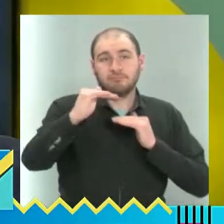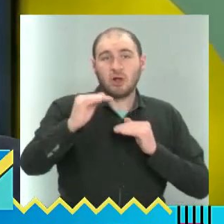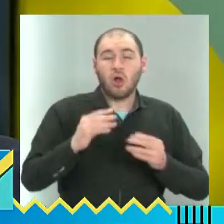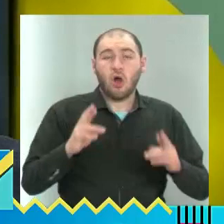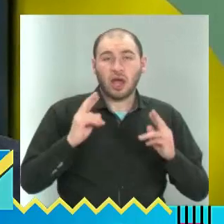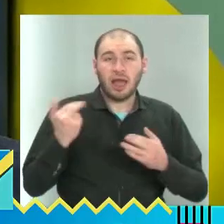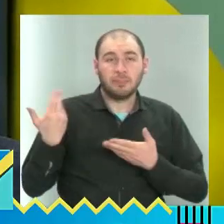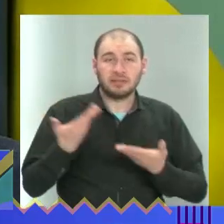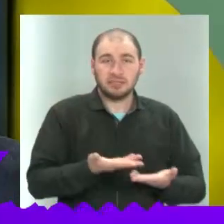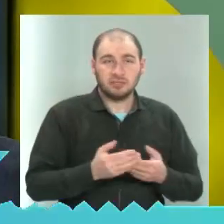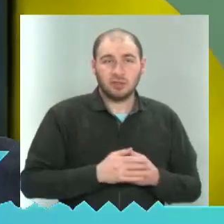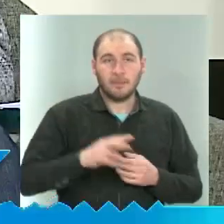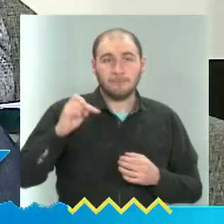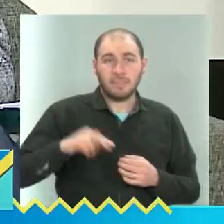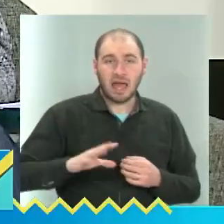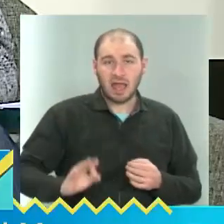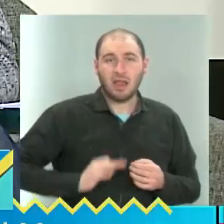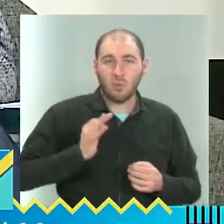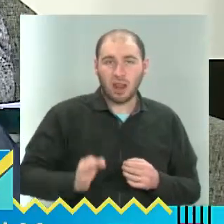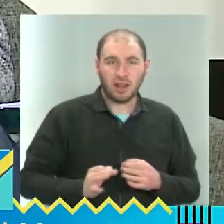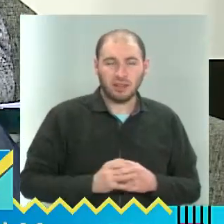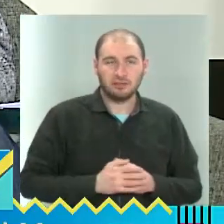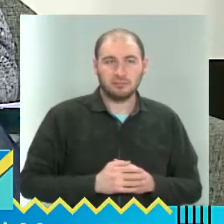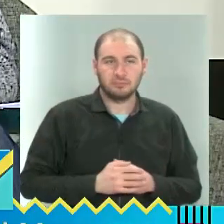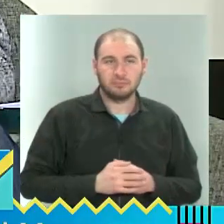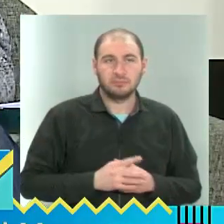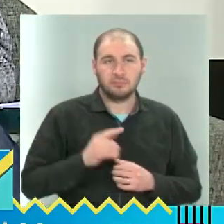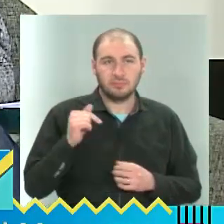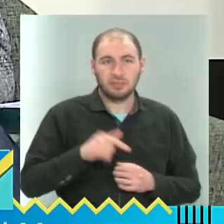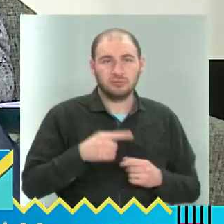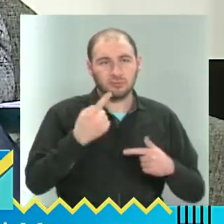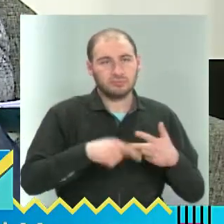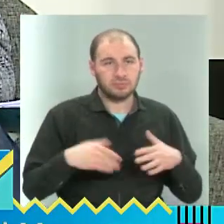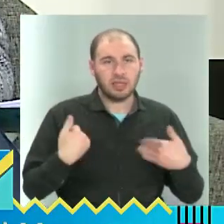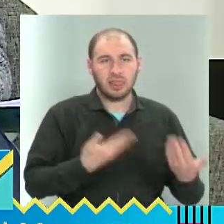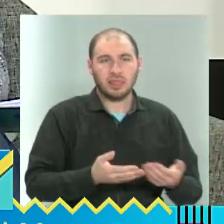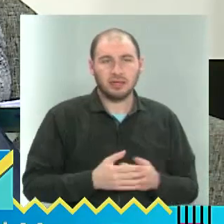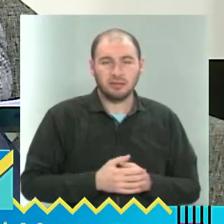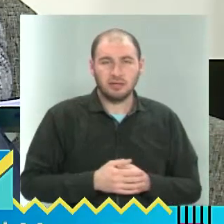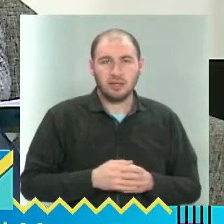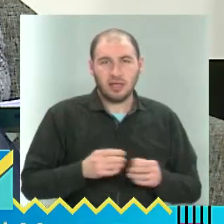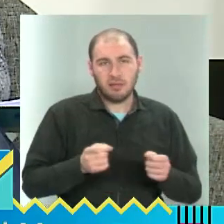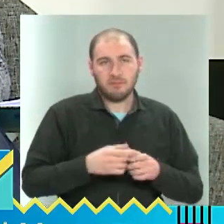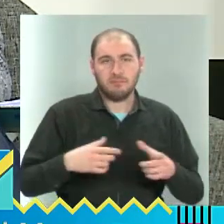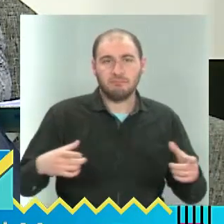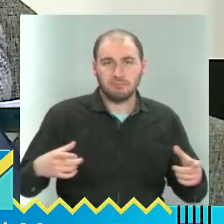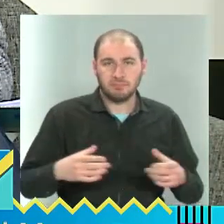la presentación de este plan anual traiga todo esto, ¿no? El crecimiento, sobre todo